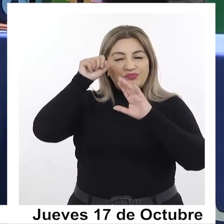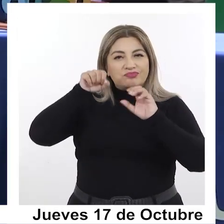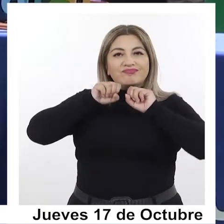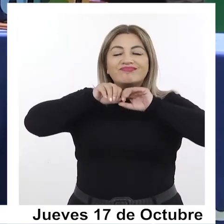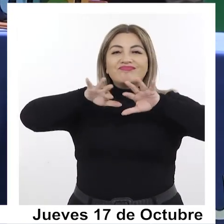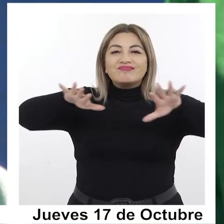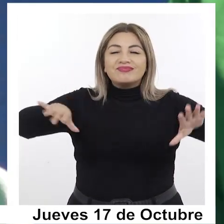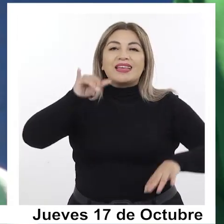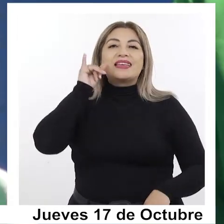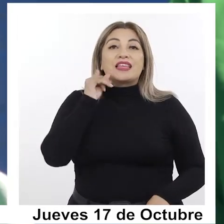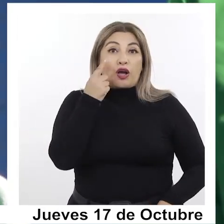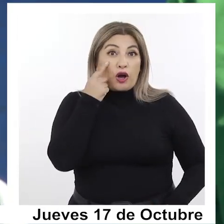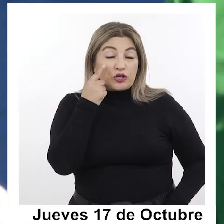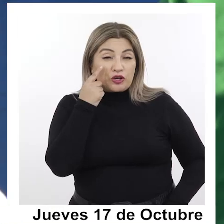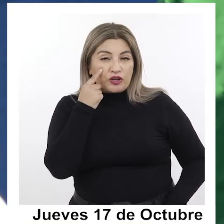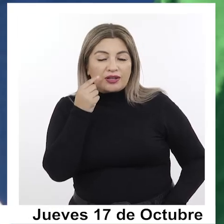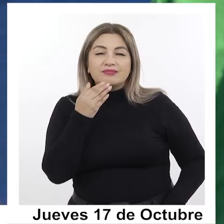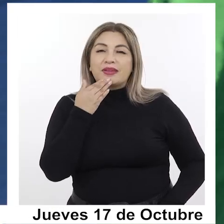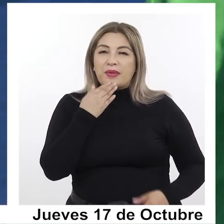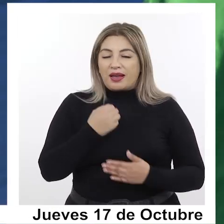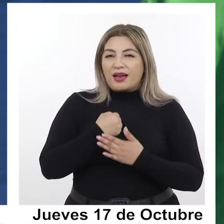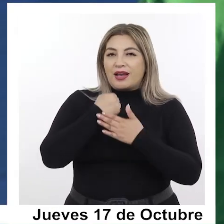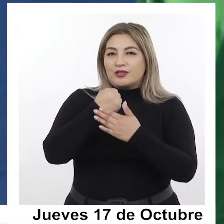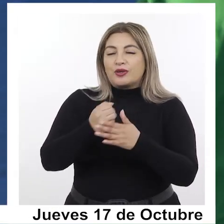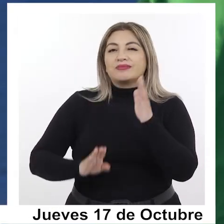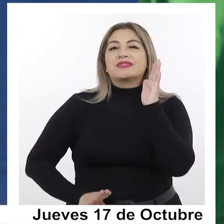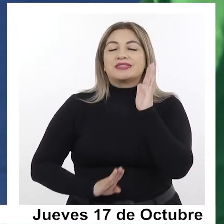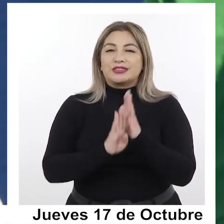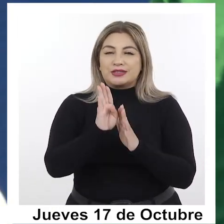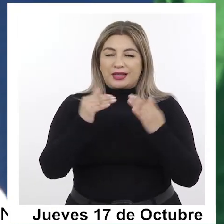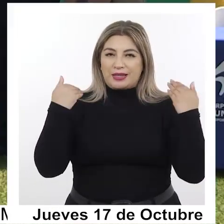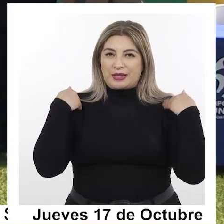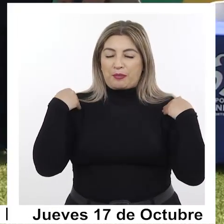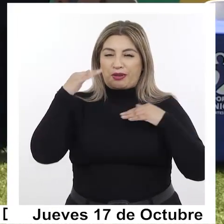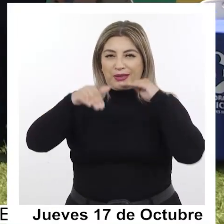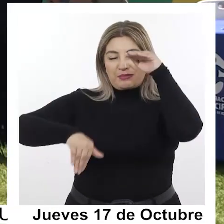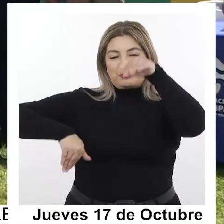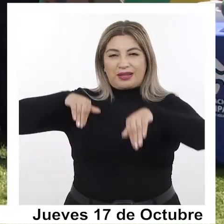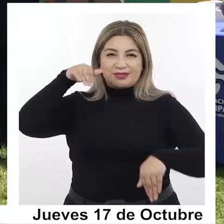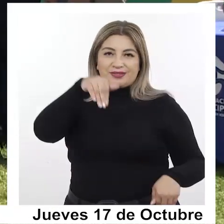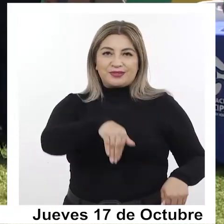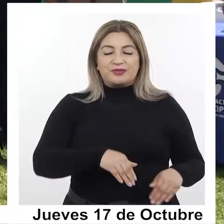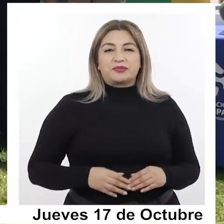para difundir Iquique y los beneficios para desarrollar los deportes playa.